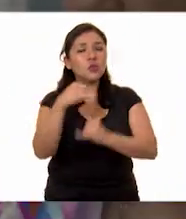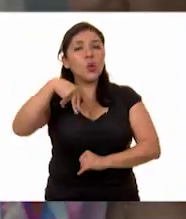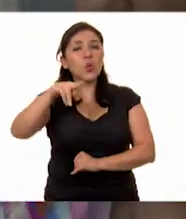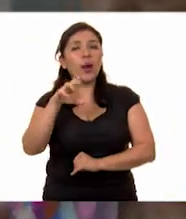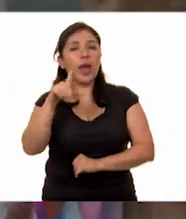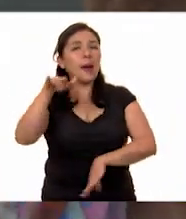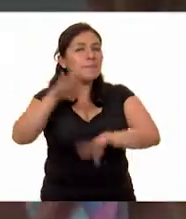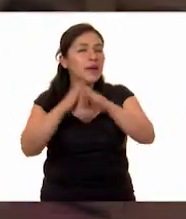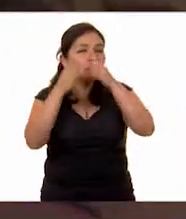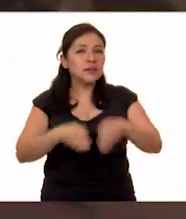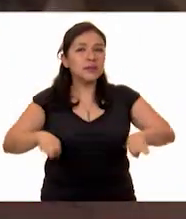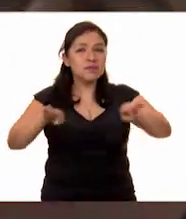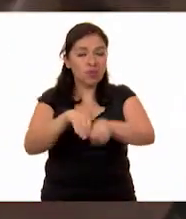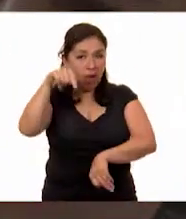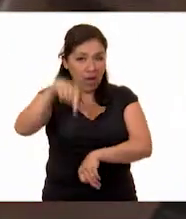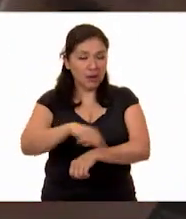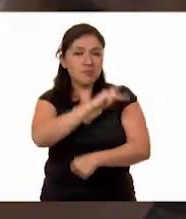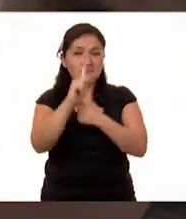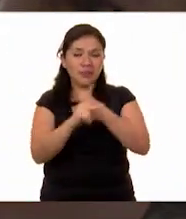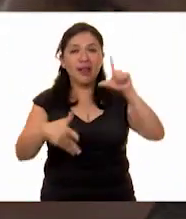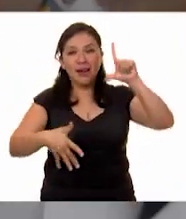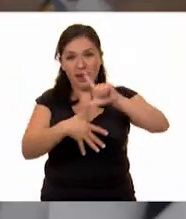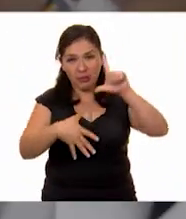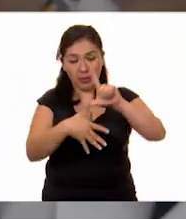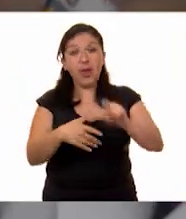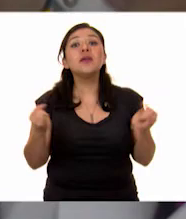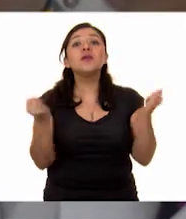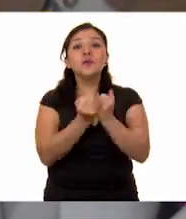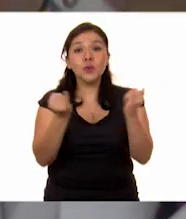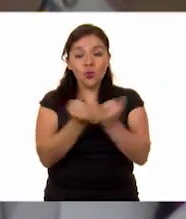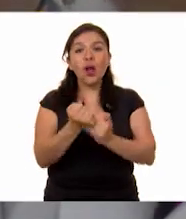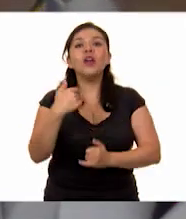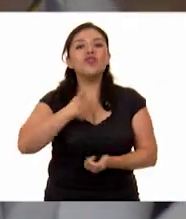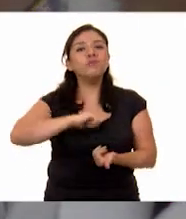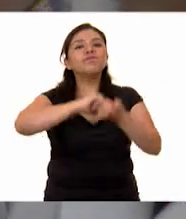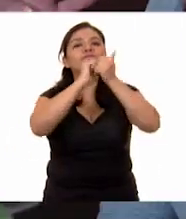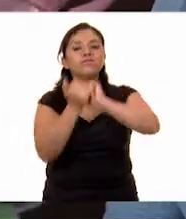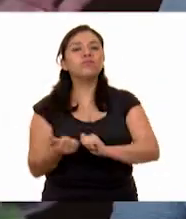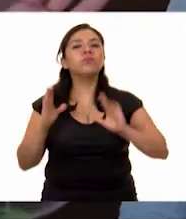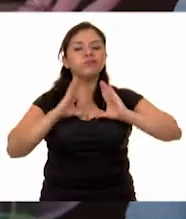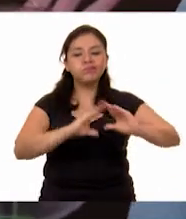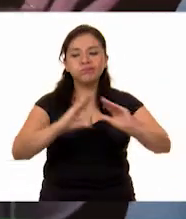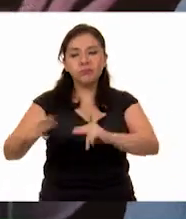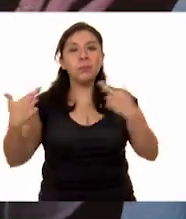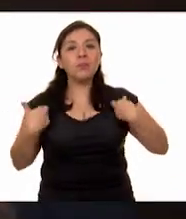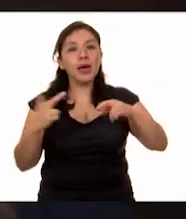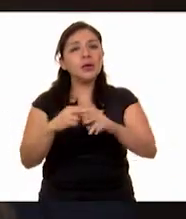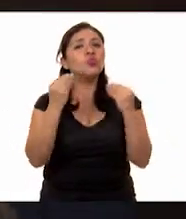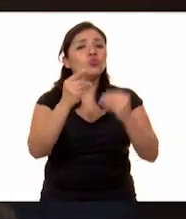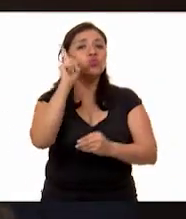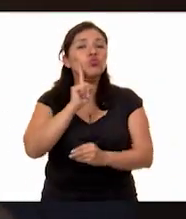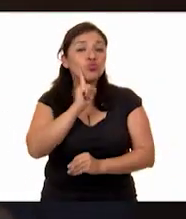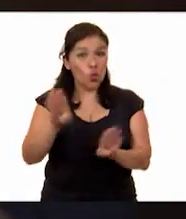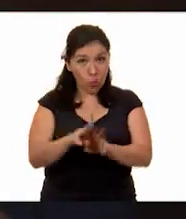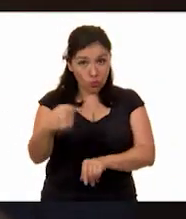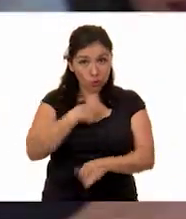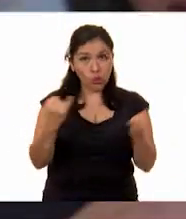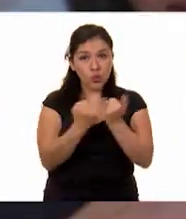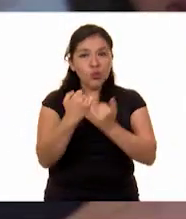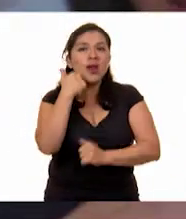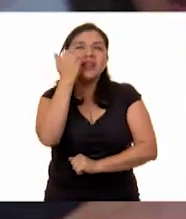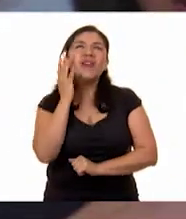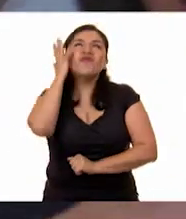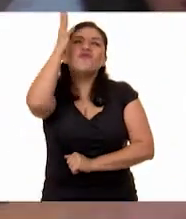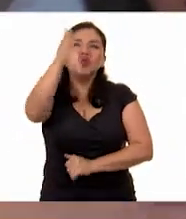nucleares más importantes de Latinoamérica. Además de convertirme en mentora de muchas niñas que, como yo, les